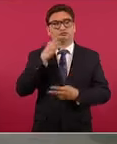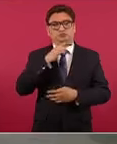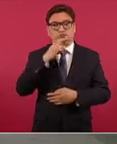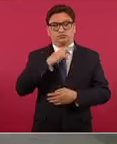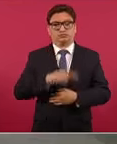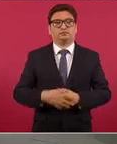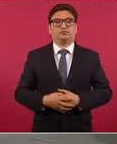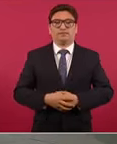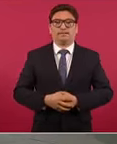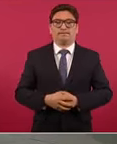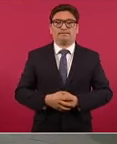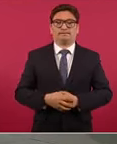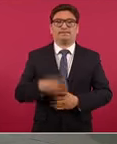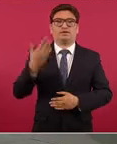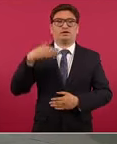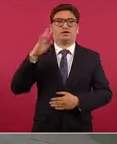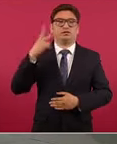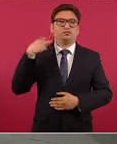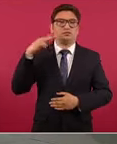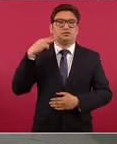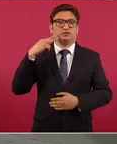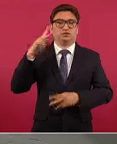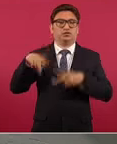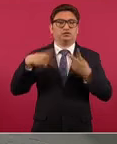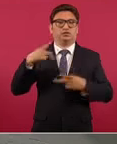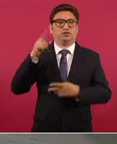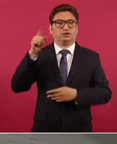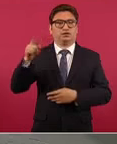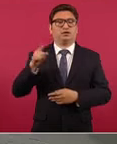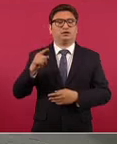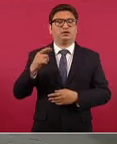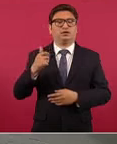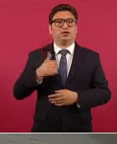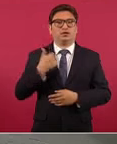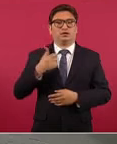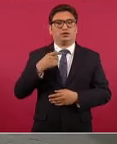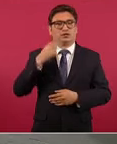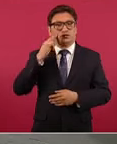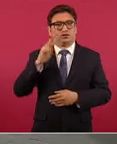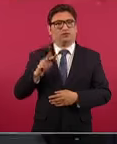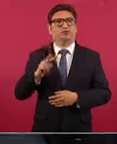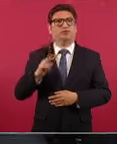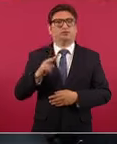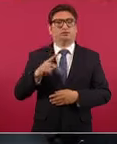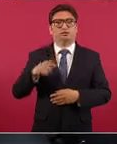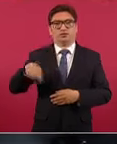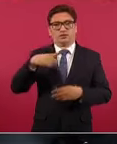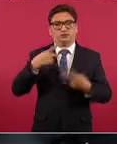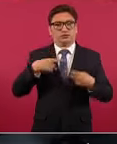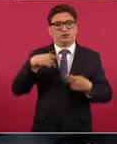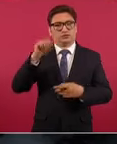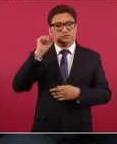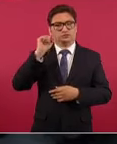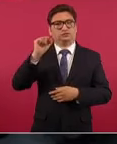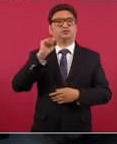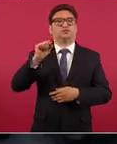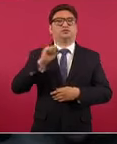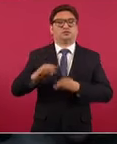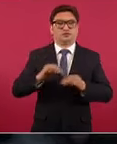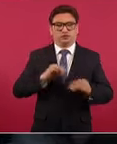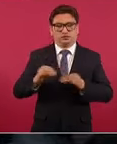por ahí cuando estuvimos en veracruz tuvimos la oportunidad de ver también a la gente del sindicato maniobristas